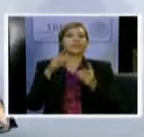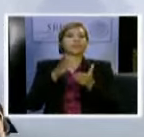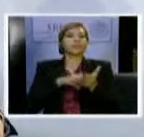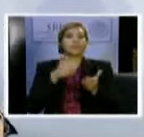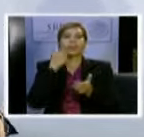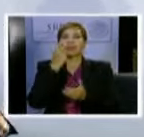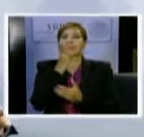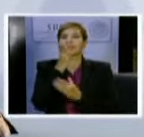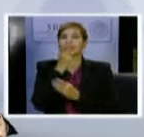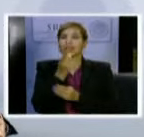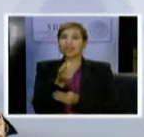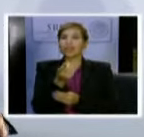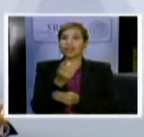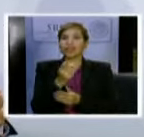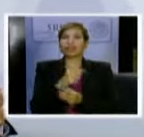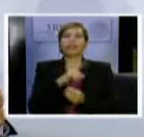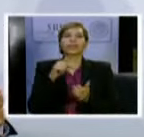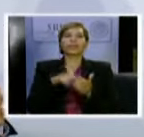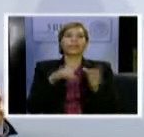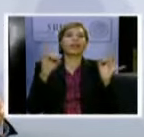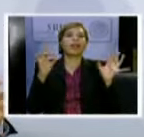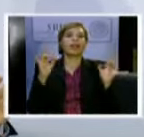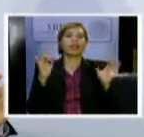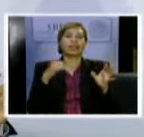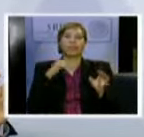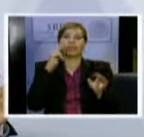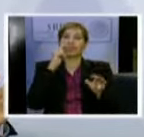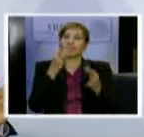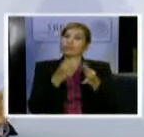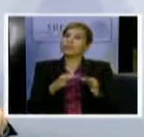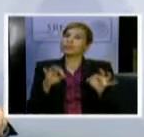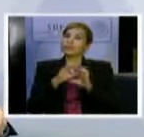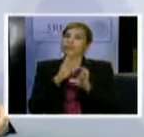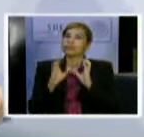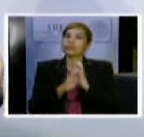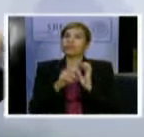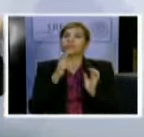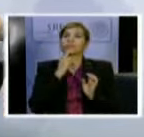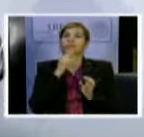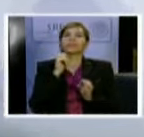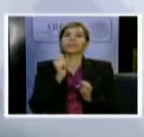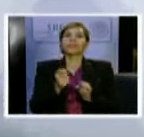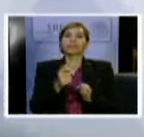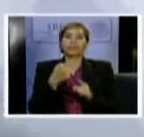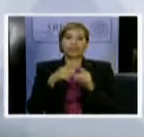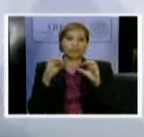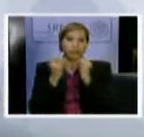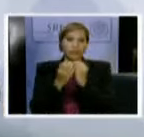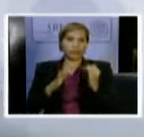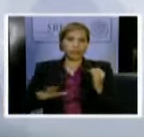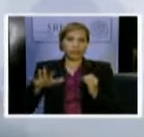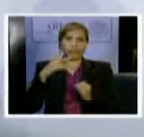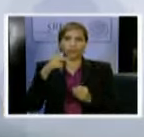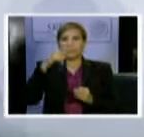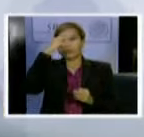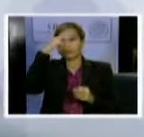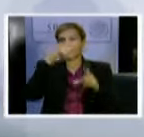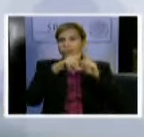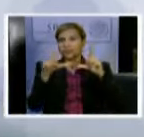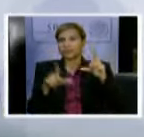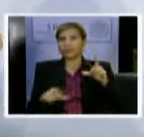quiero decirles que en Los Ángeles he visto algo muy relevante, que es precisamente que las organizaciones de